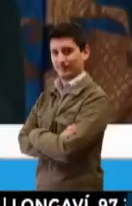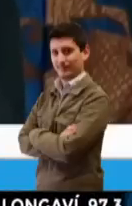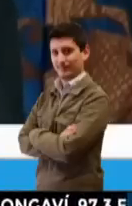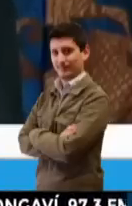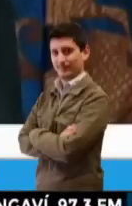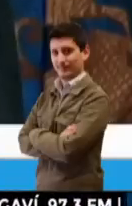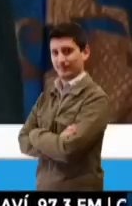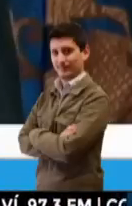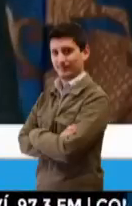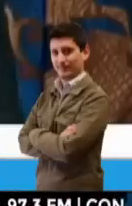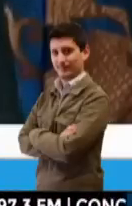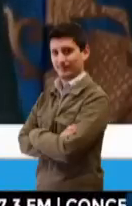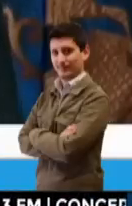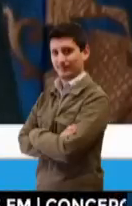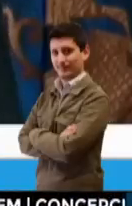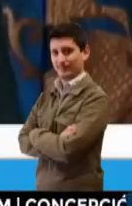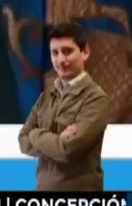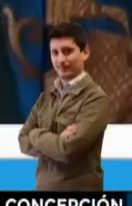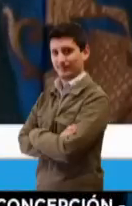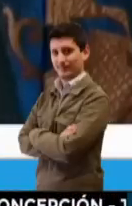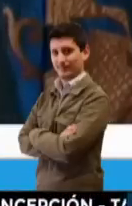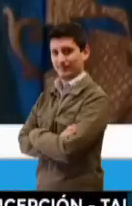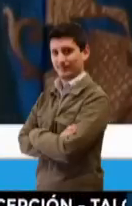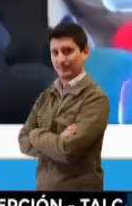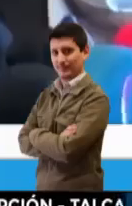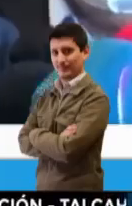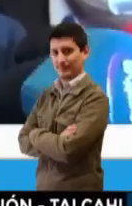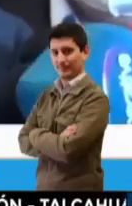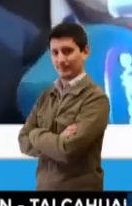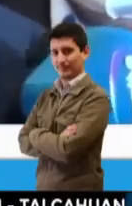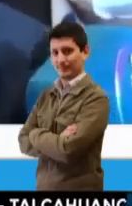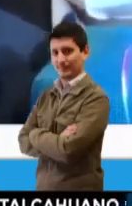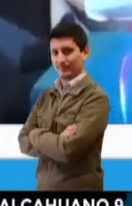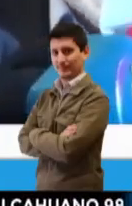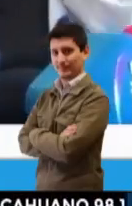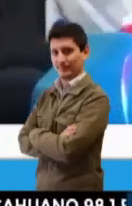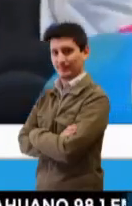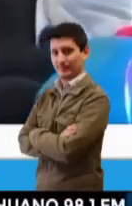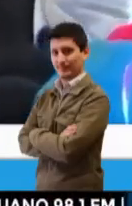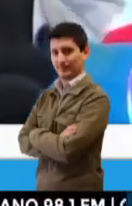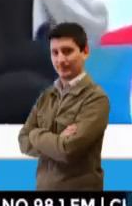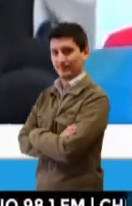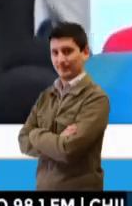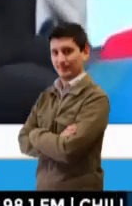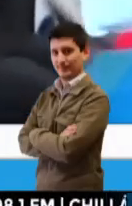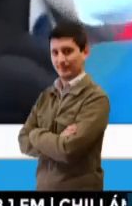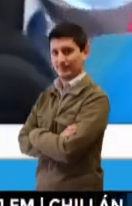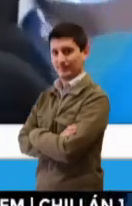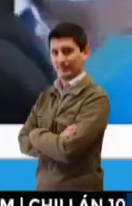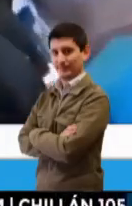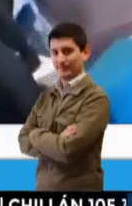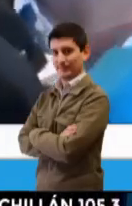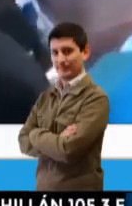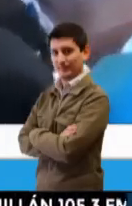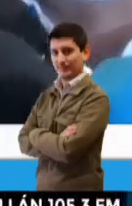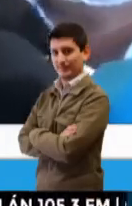pero poco le duran los momentos en el Congreso en donde hay una sensación de que las cosas se están haciendo bien cuando aparecen de nuevo